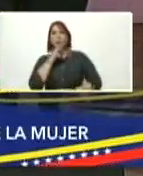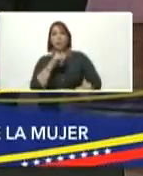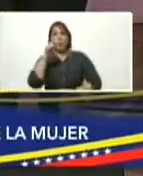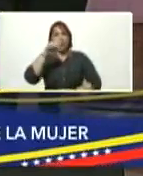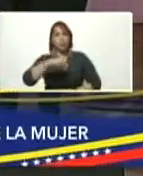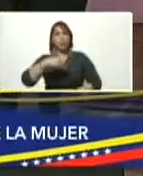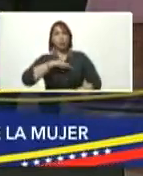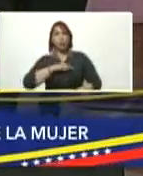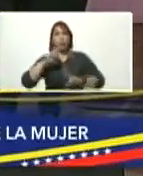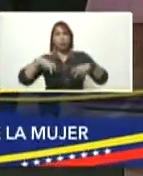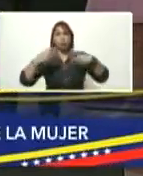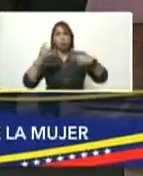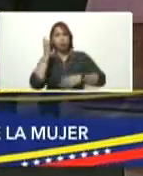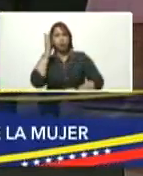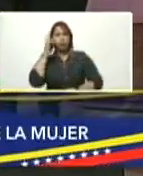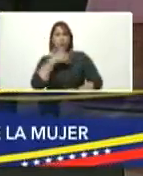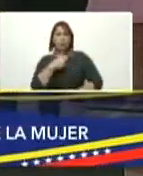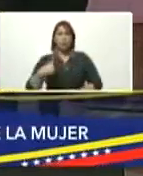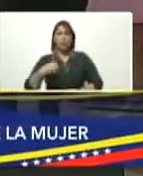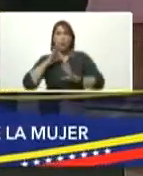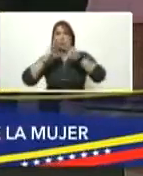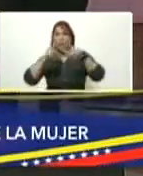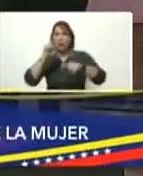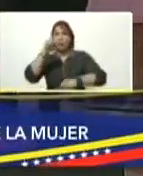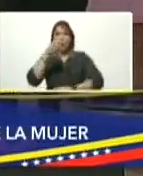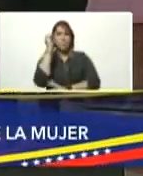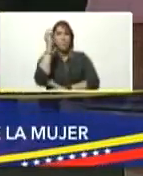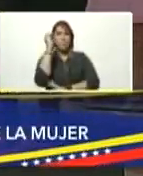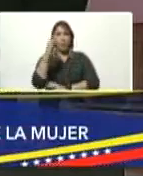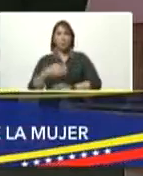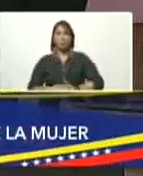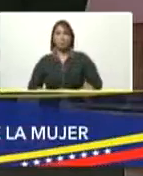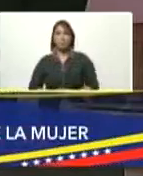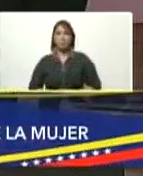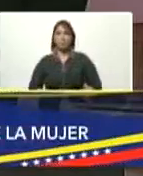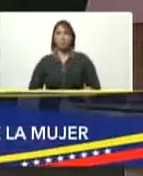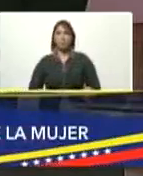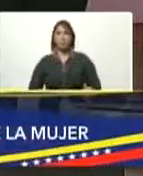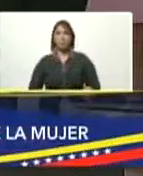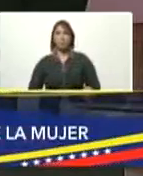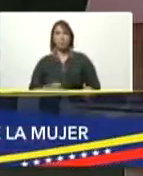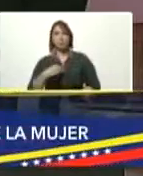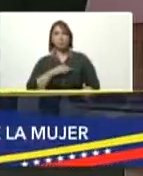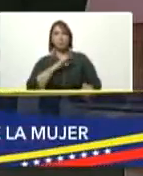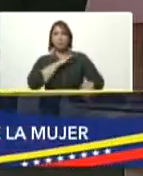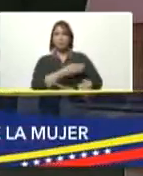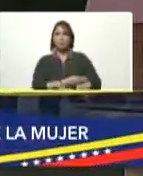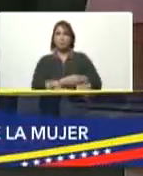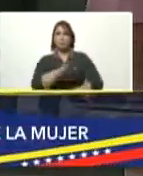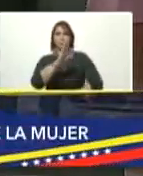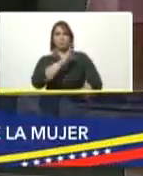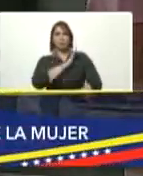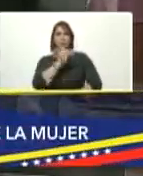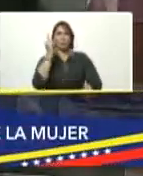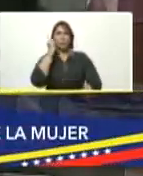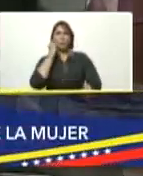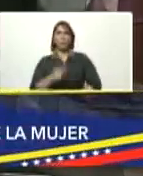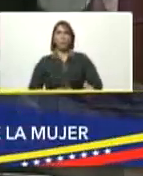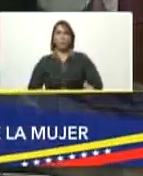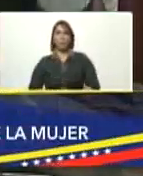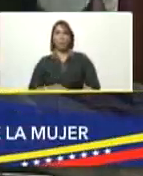hemos innovado algo que quiero plantear en el Congreso, que es muy importante, que es que nosotras empoderemos a las mujeres desde